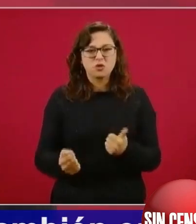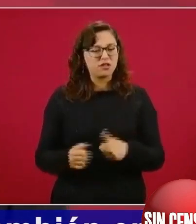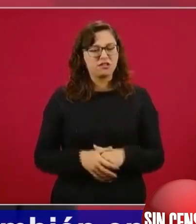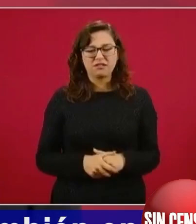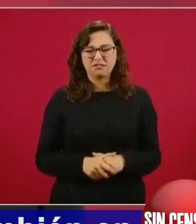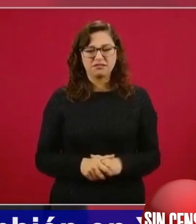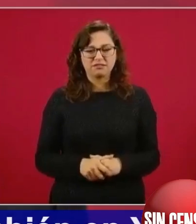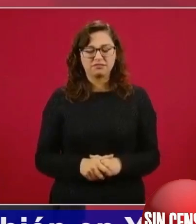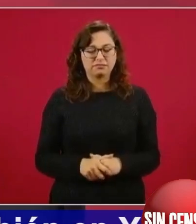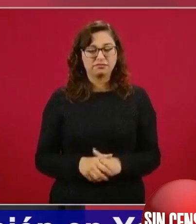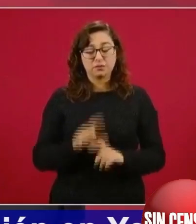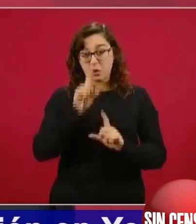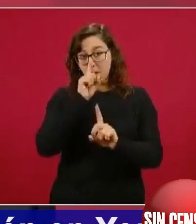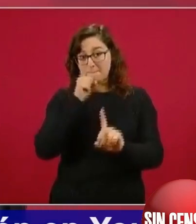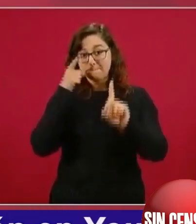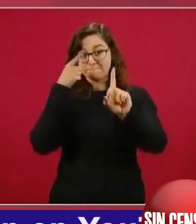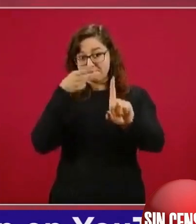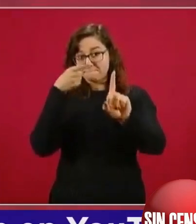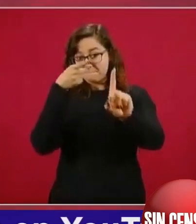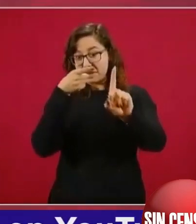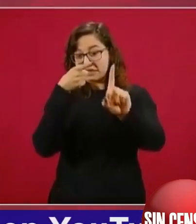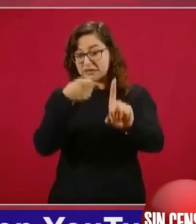porque su propósito era, a ver,